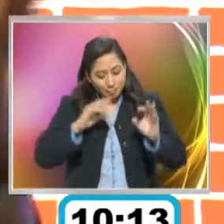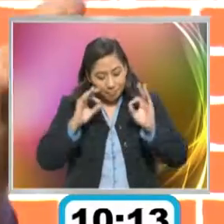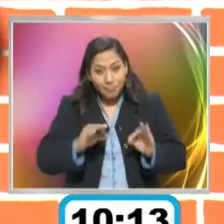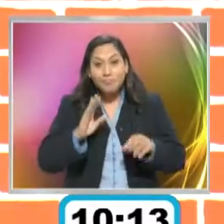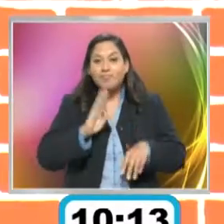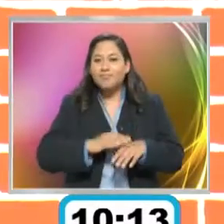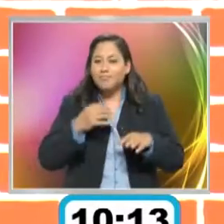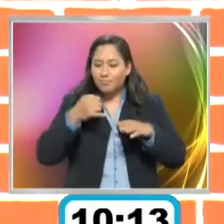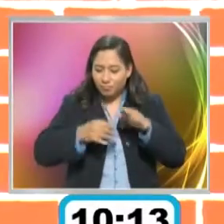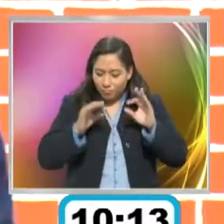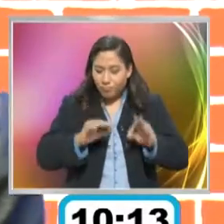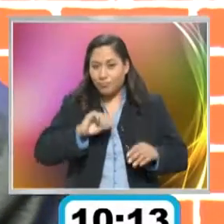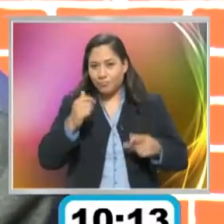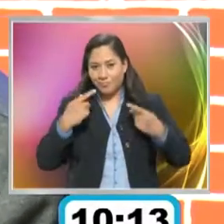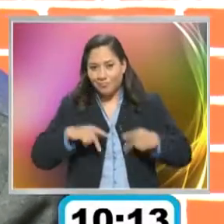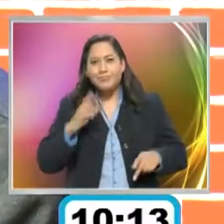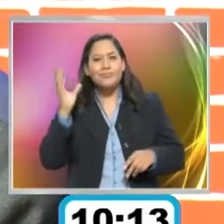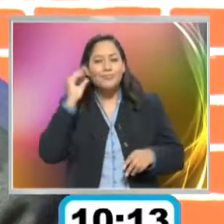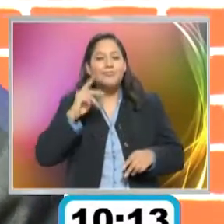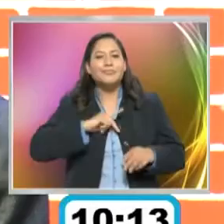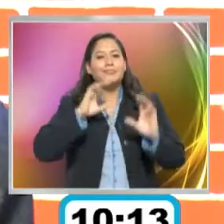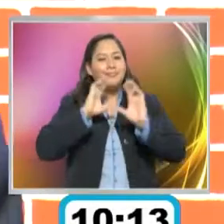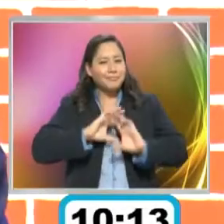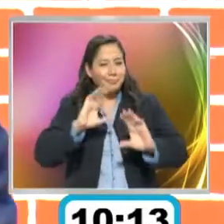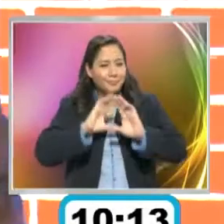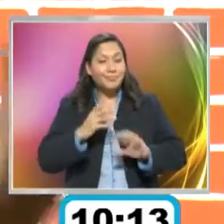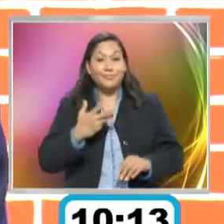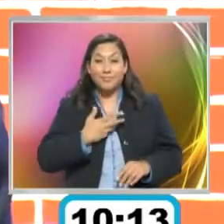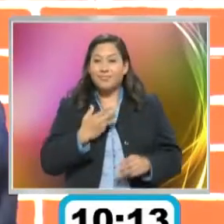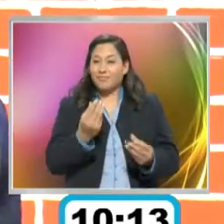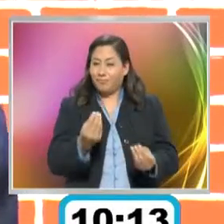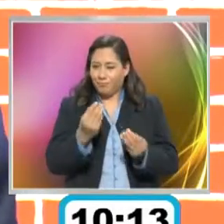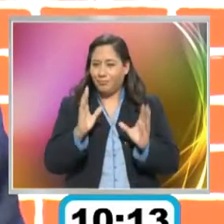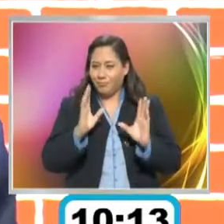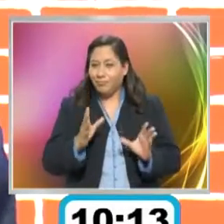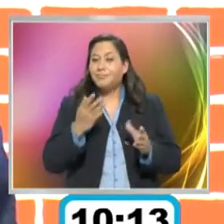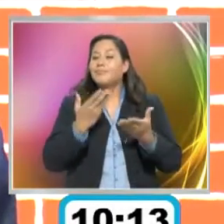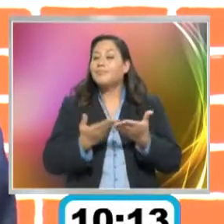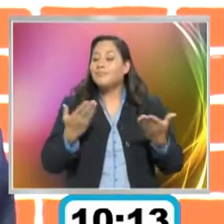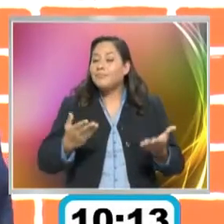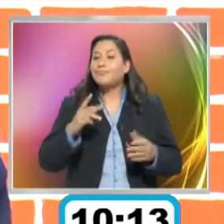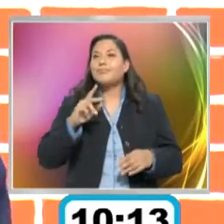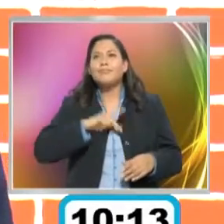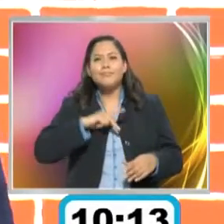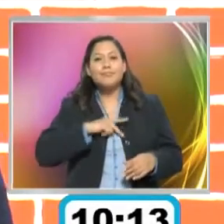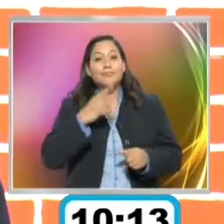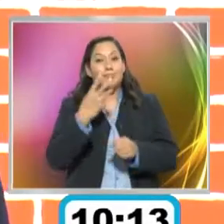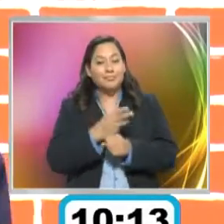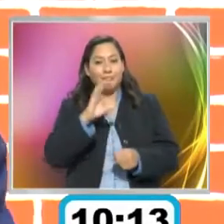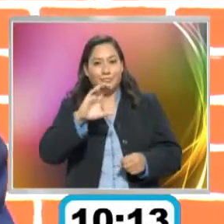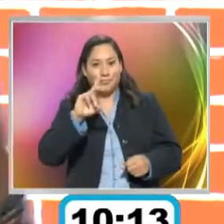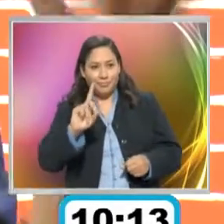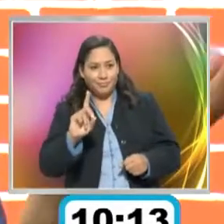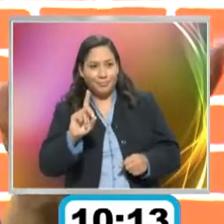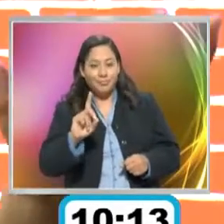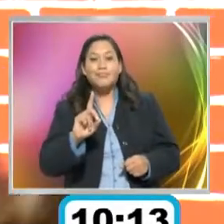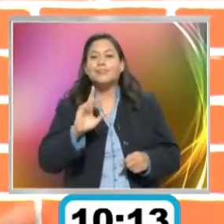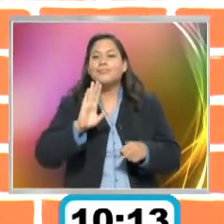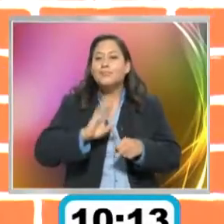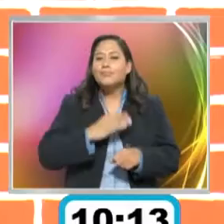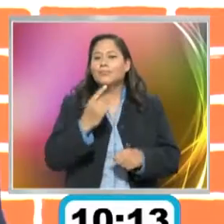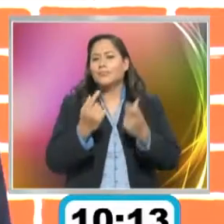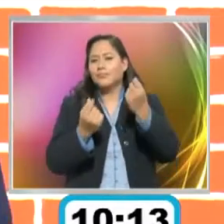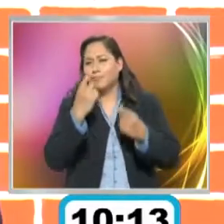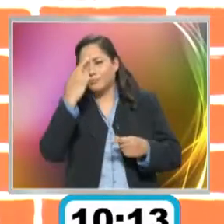más profundo de la otra persona que escuche mis canciones. Tengo un montón ya. Estoy presentando ahora mi tercer disco que por alguna